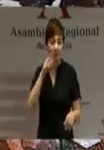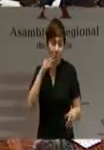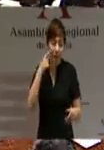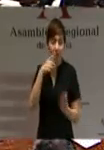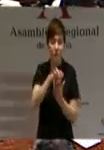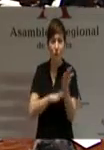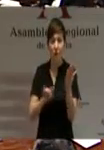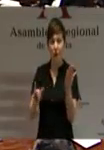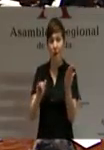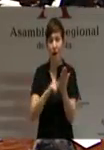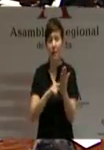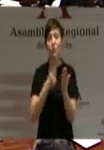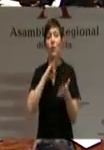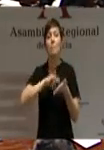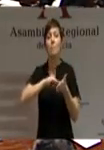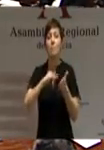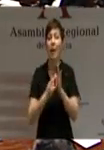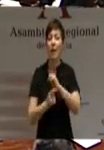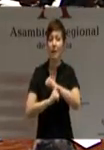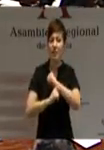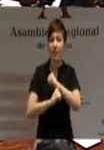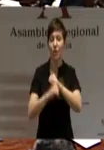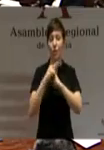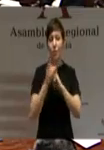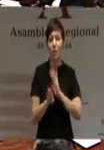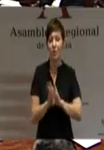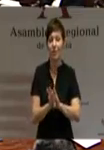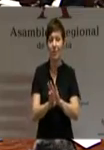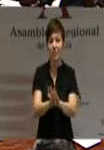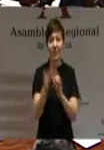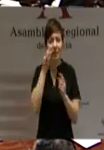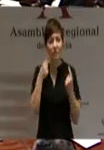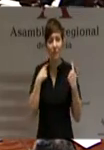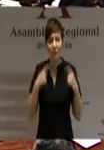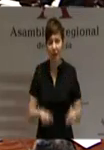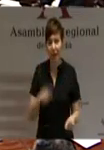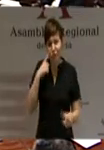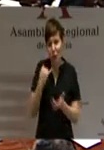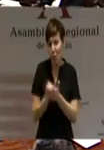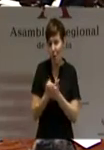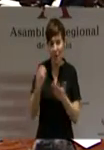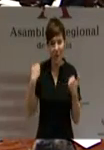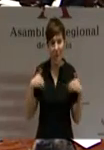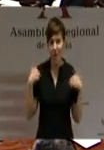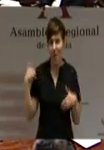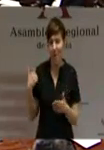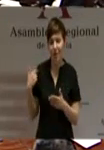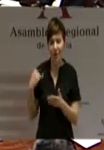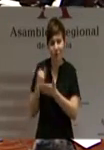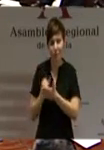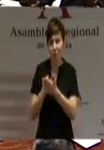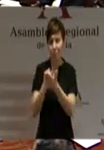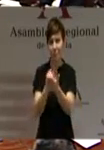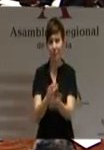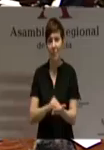plan estratégico que mantiene proyectos fracasados y generadores del fracaso actual sin financiación? Porque los